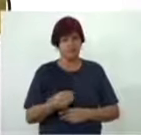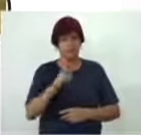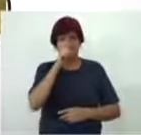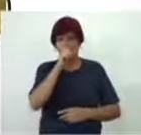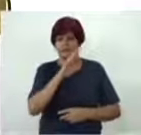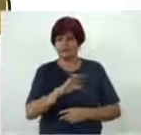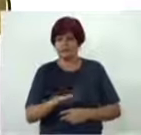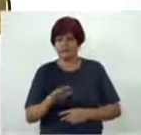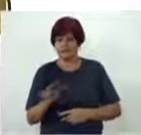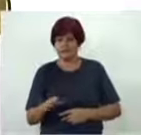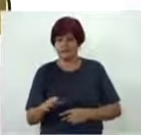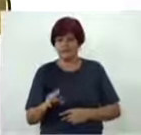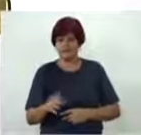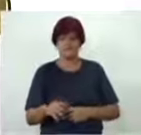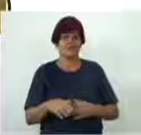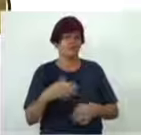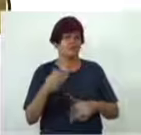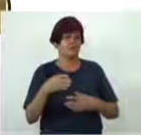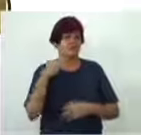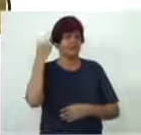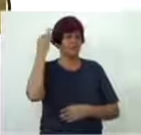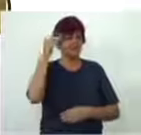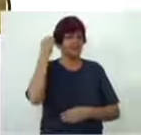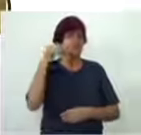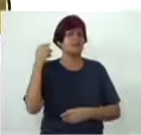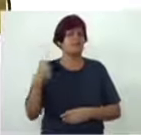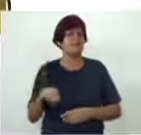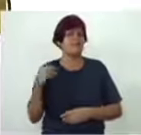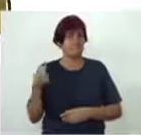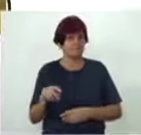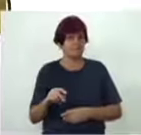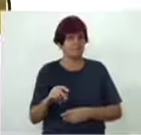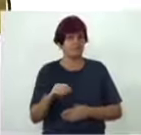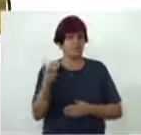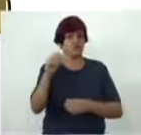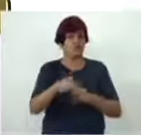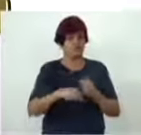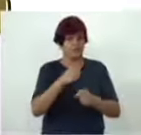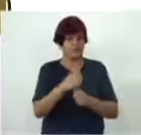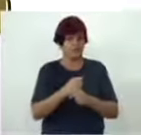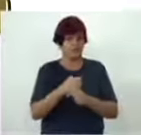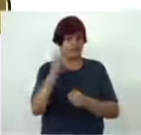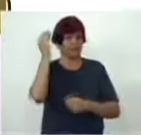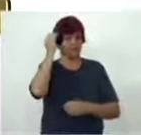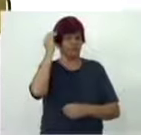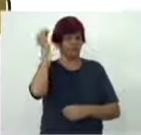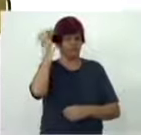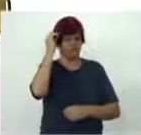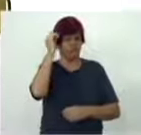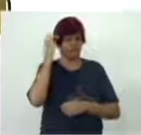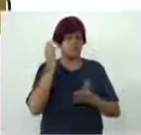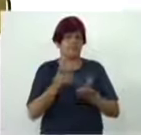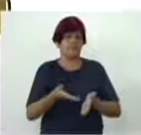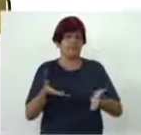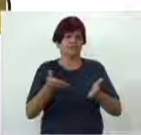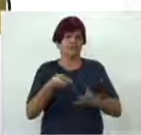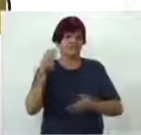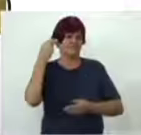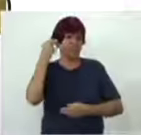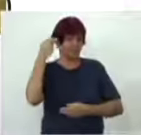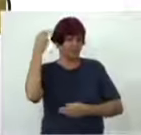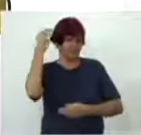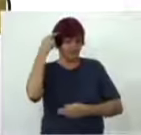del niño de acciones mentales y prácticas donde aplican los conocimientos, desarrollan